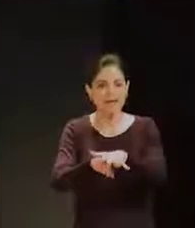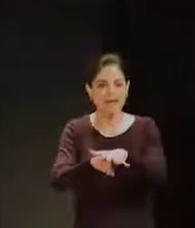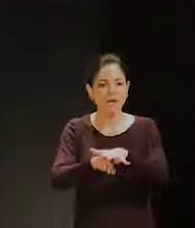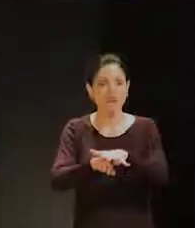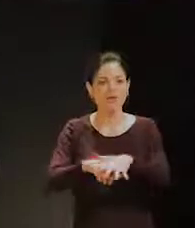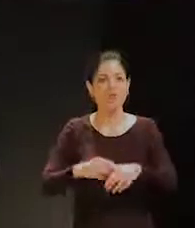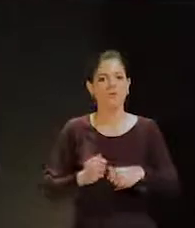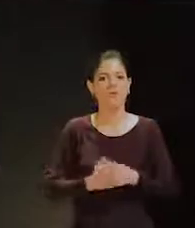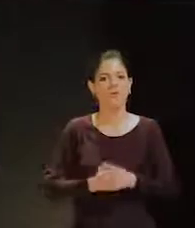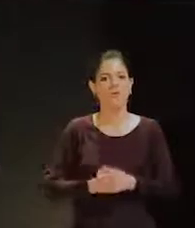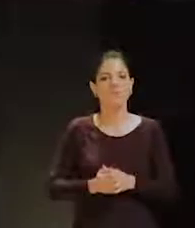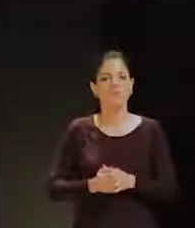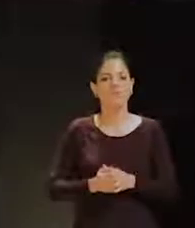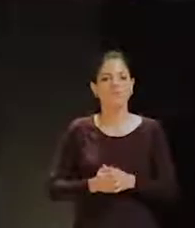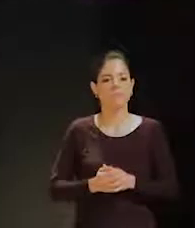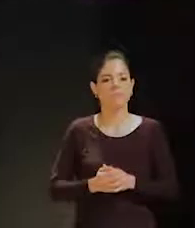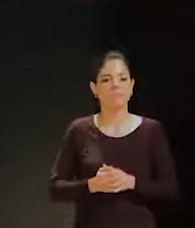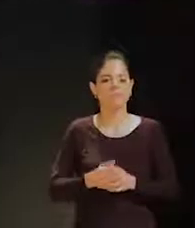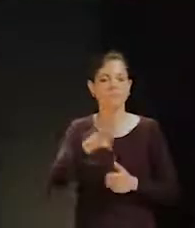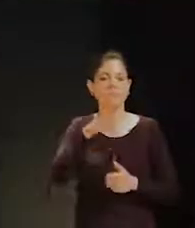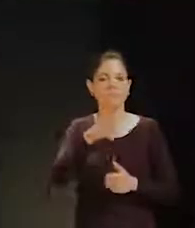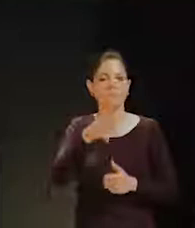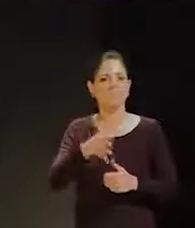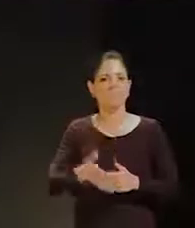punto, porque